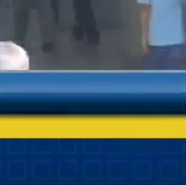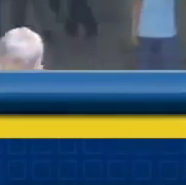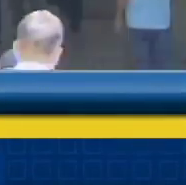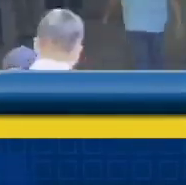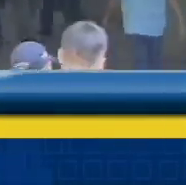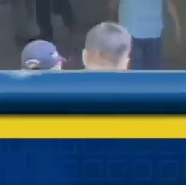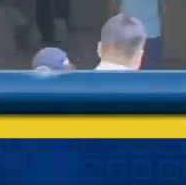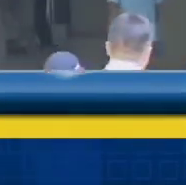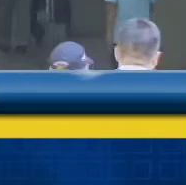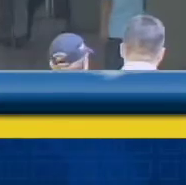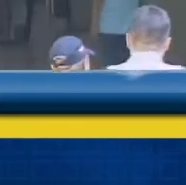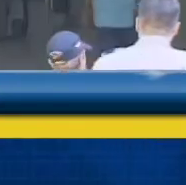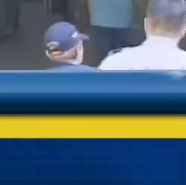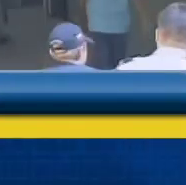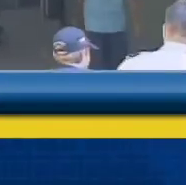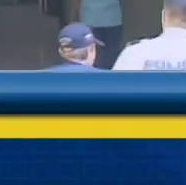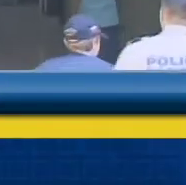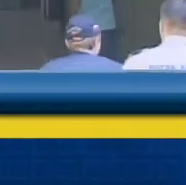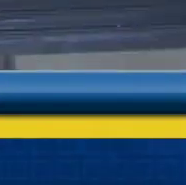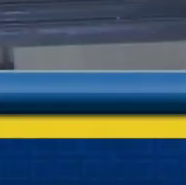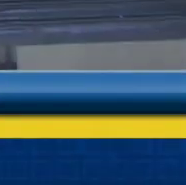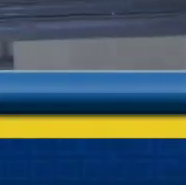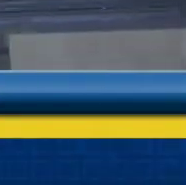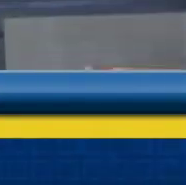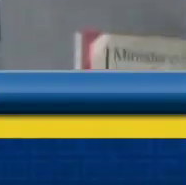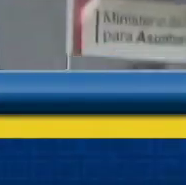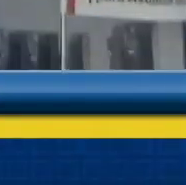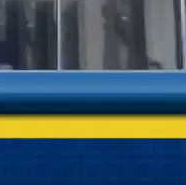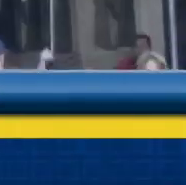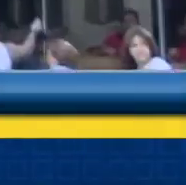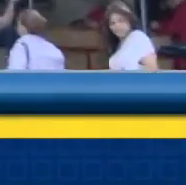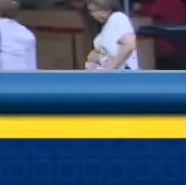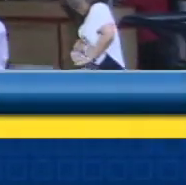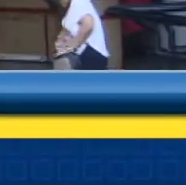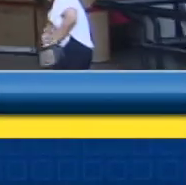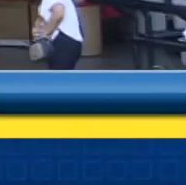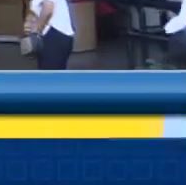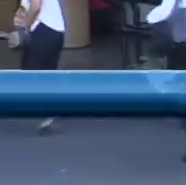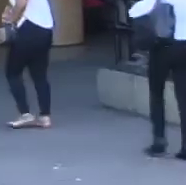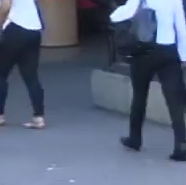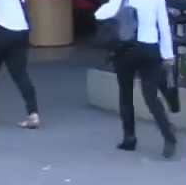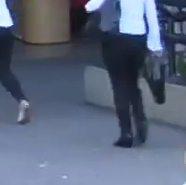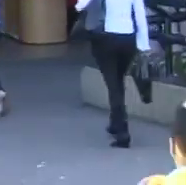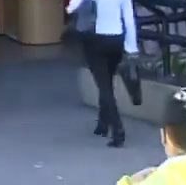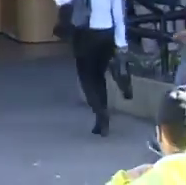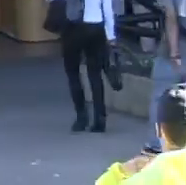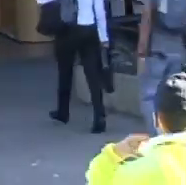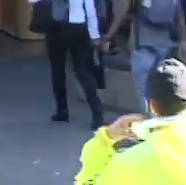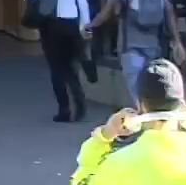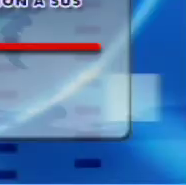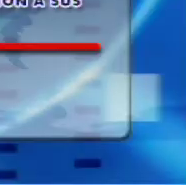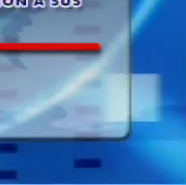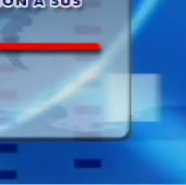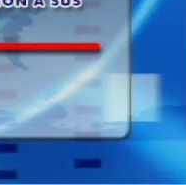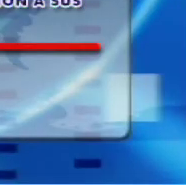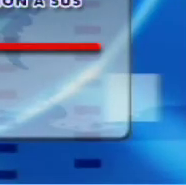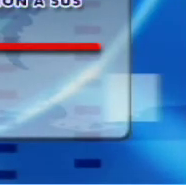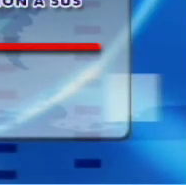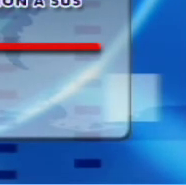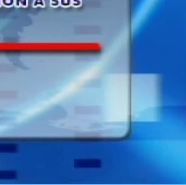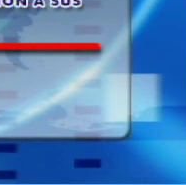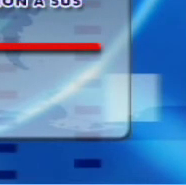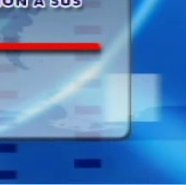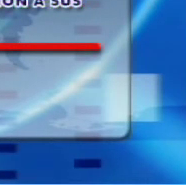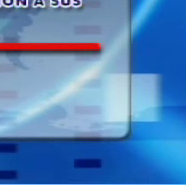los usuarios desde Las Adjuntas hasta Ruiz Pineda, en ambos sentidos. El ministro de Transporte Terrestre, Ayman El Troudi, en su cuenta